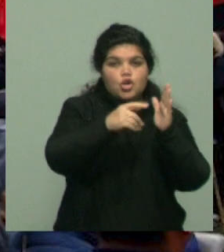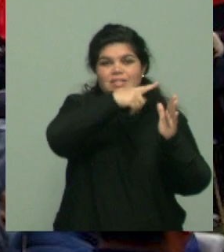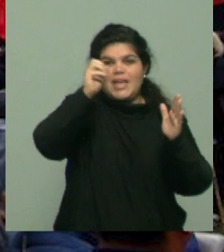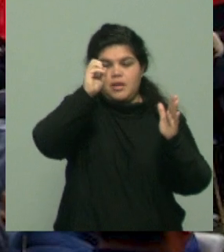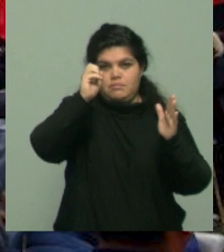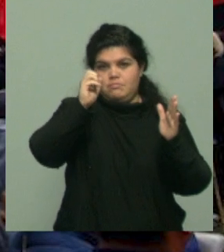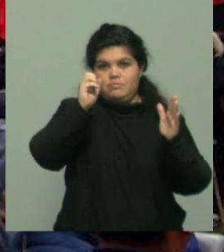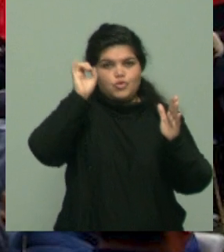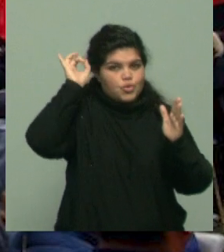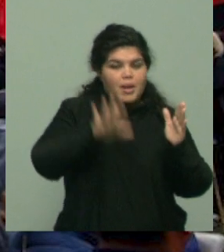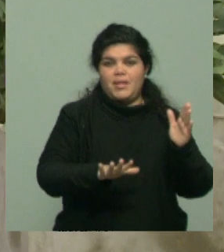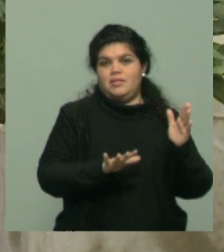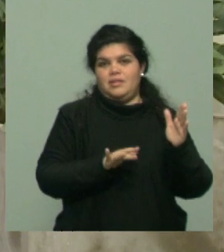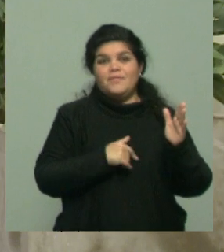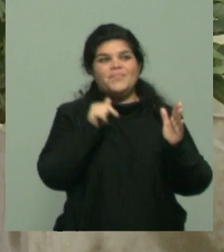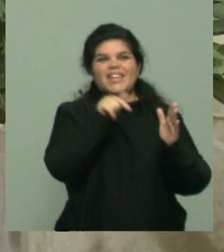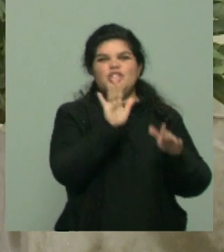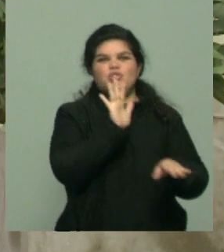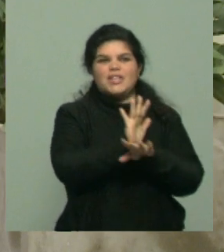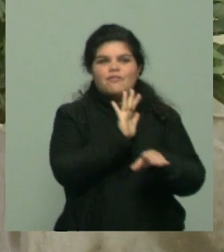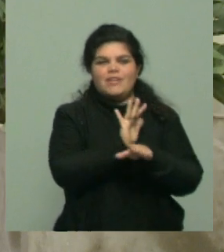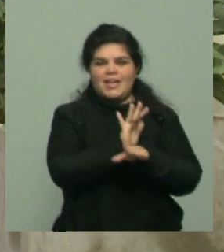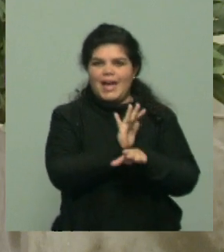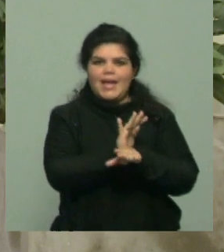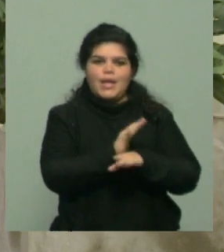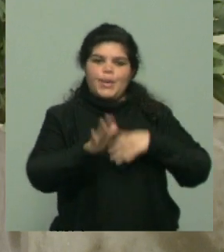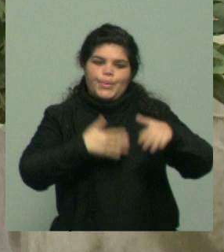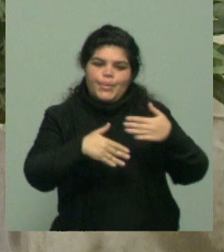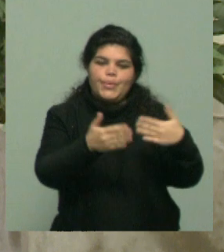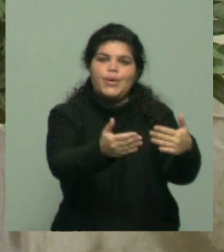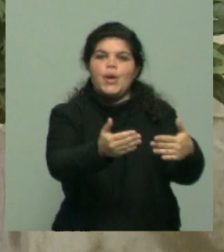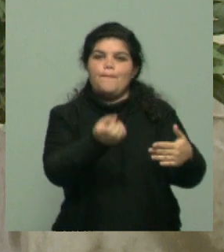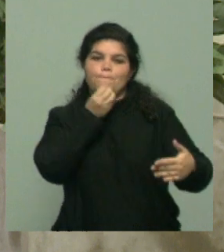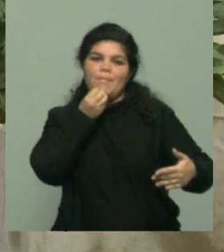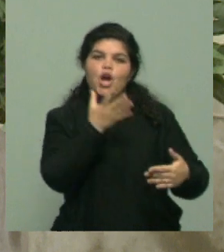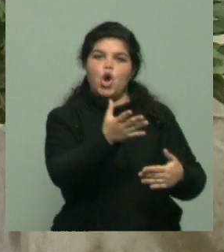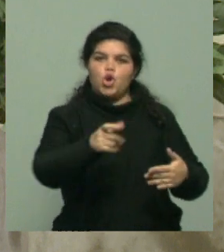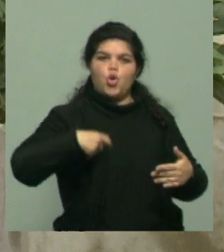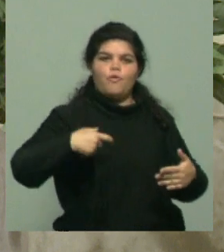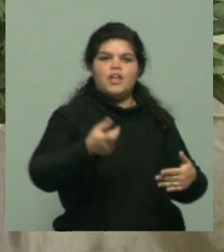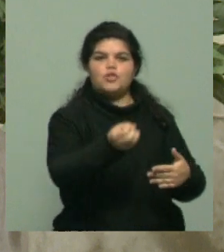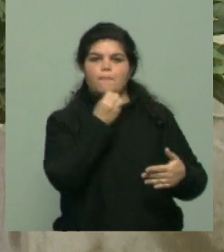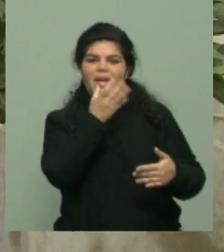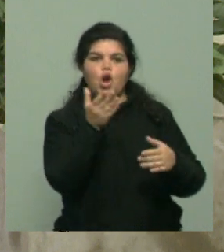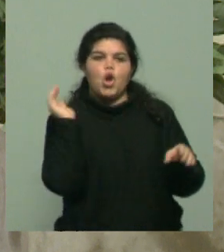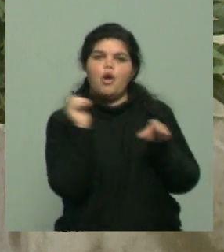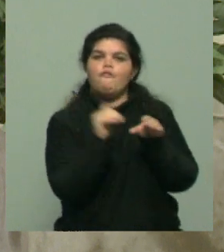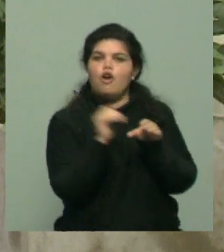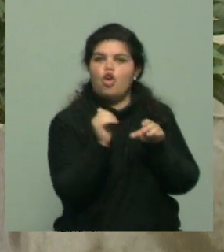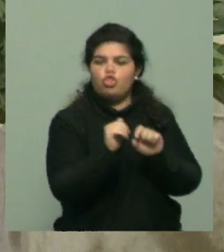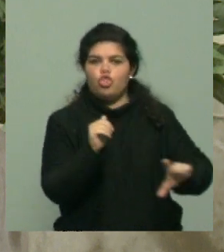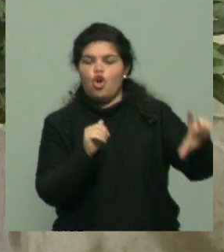de mejorar las condiciones jubilatorias o mejorar el fondo de jubilaciones, lo que hace es empeorarlo.